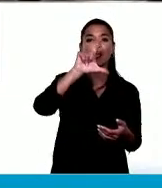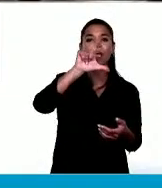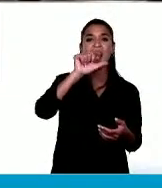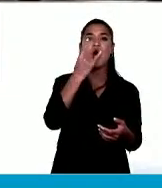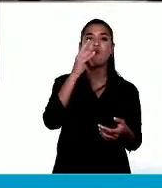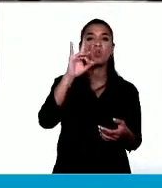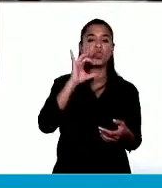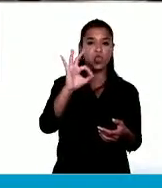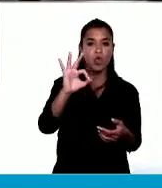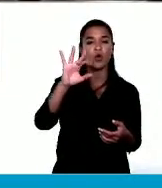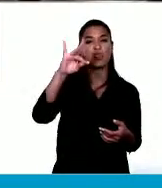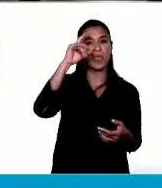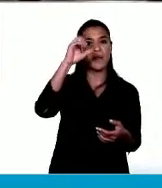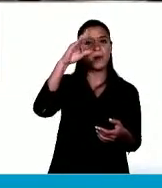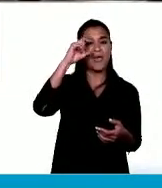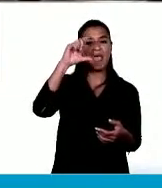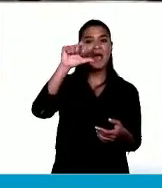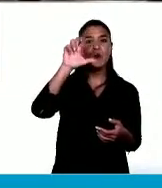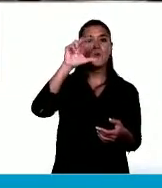Dele Carbonara.